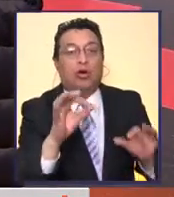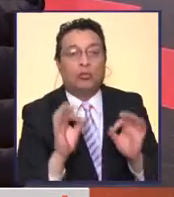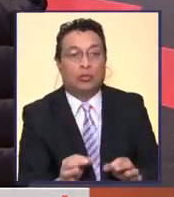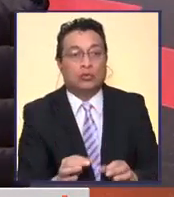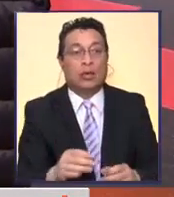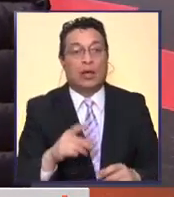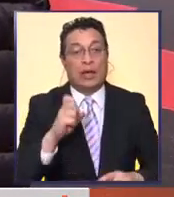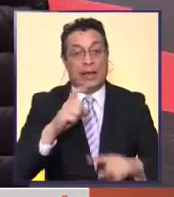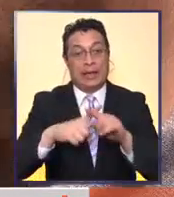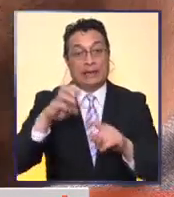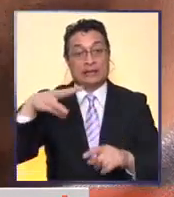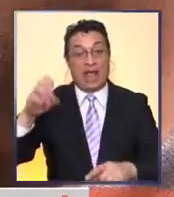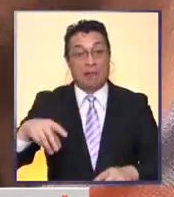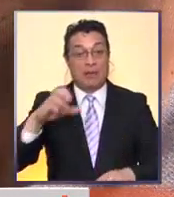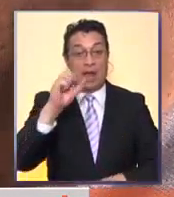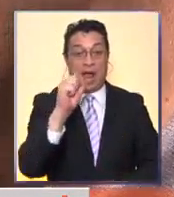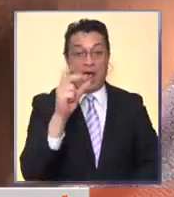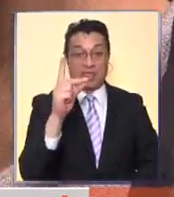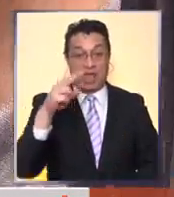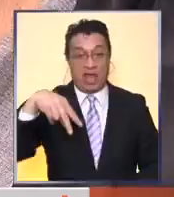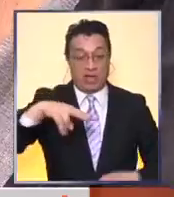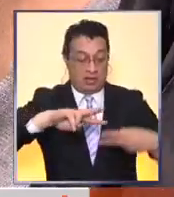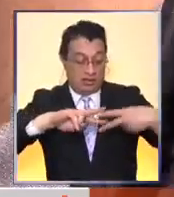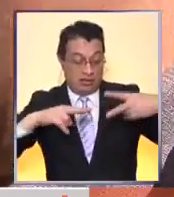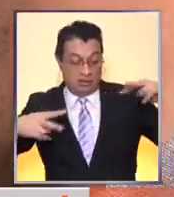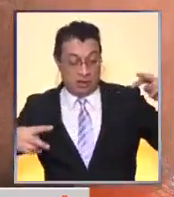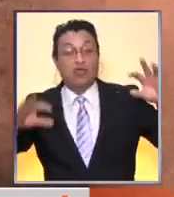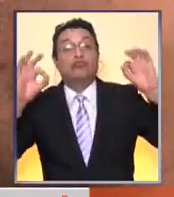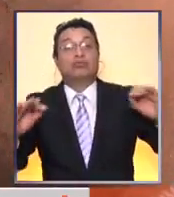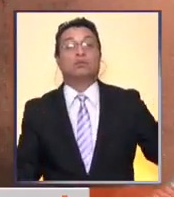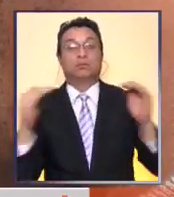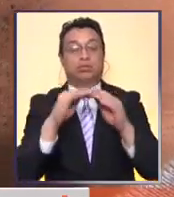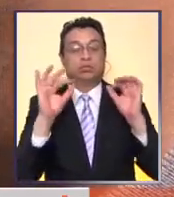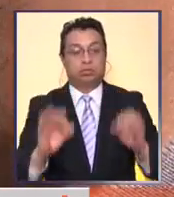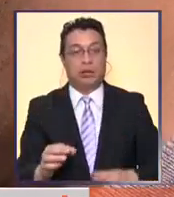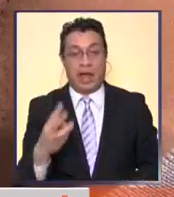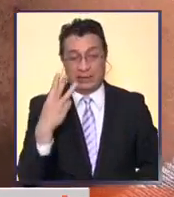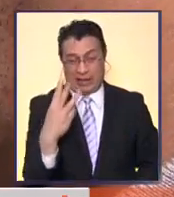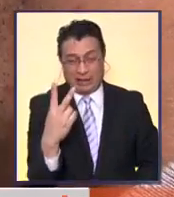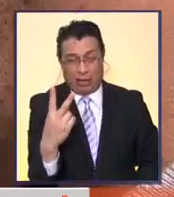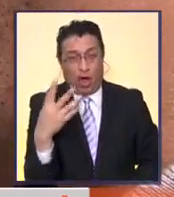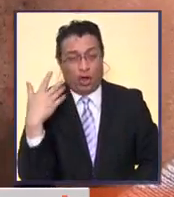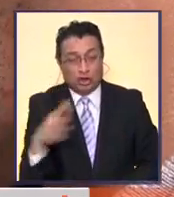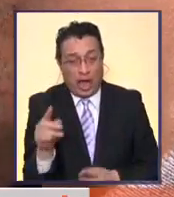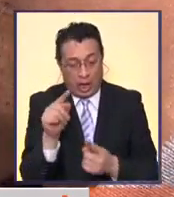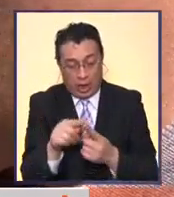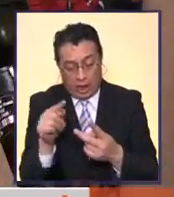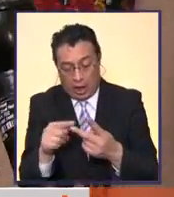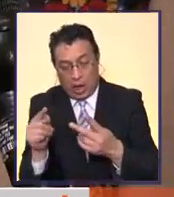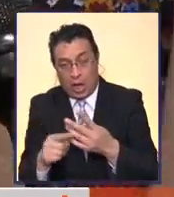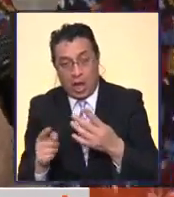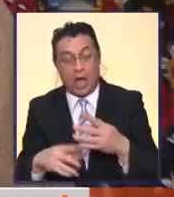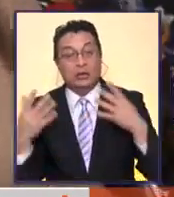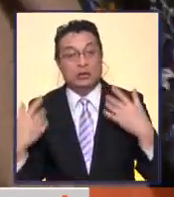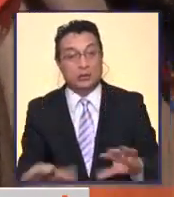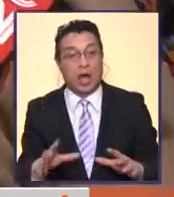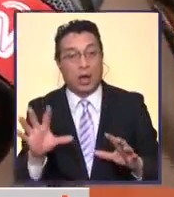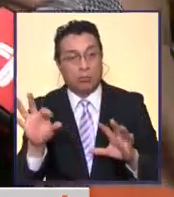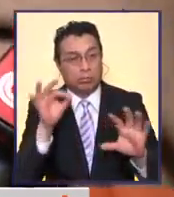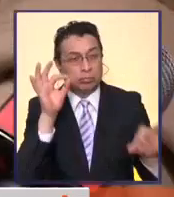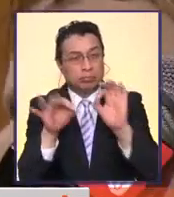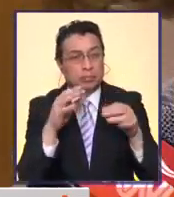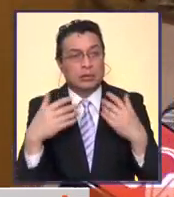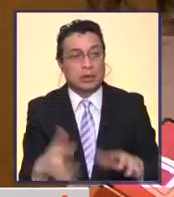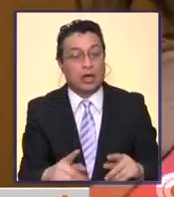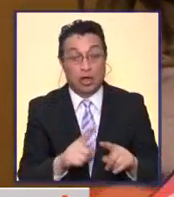ADN confirmó el parentesco. Con este caso ya son 32 los reencuentros que concreta la ONG Nos Buscamos. Aunque no todos